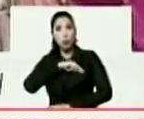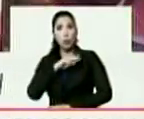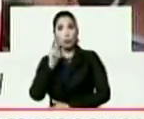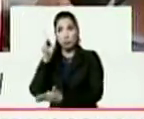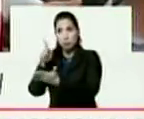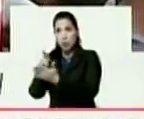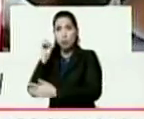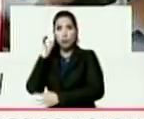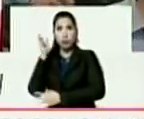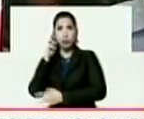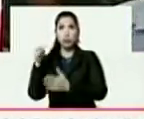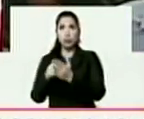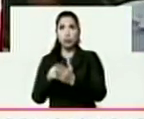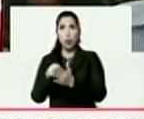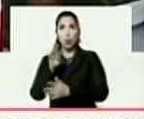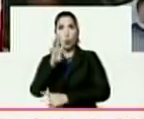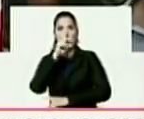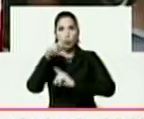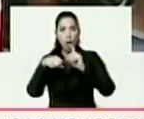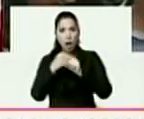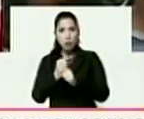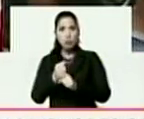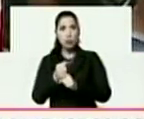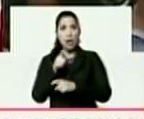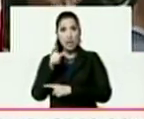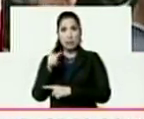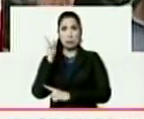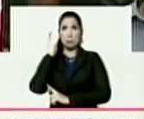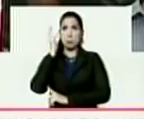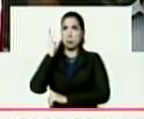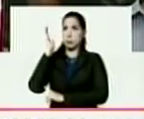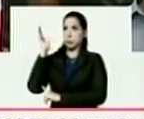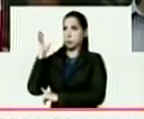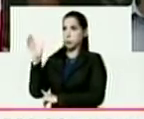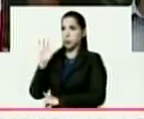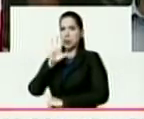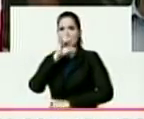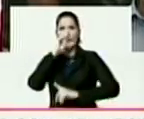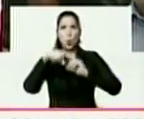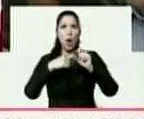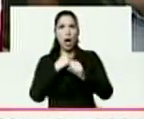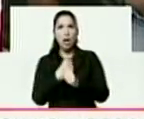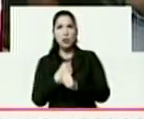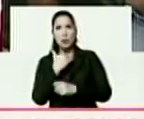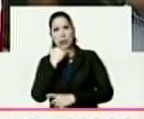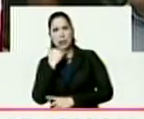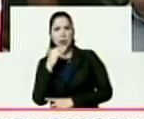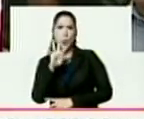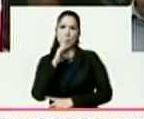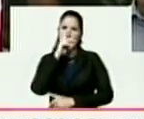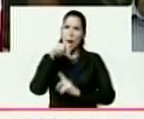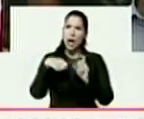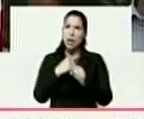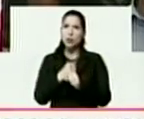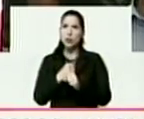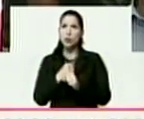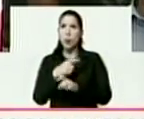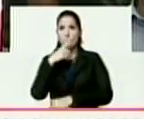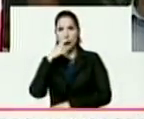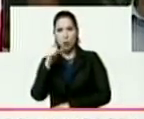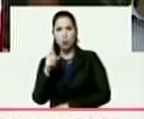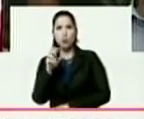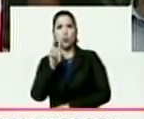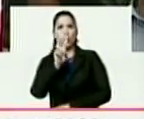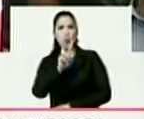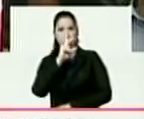ahí cuatro años estuve al frente de civil y estuvo 15 años y cuatro años era nicolás tuvo como dos